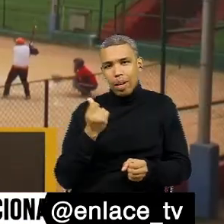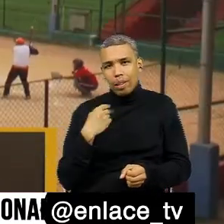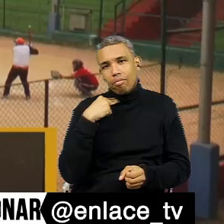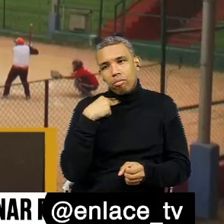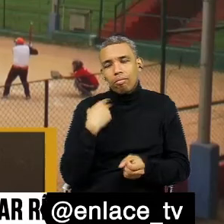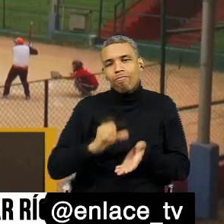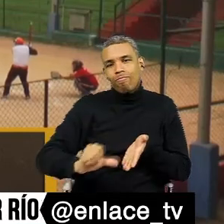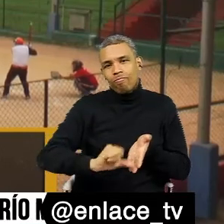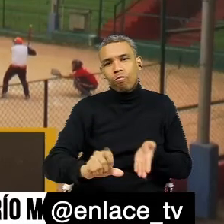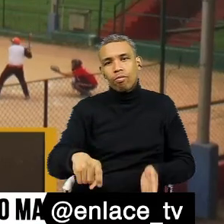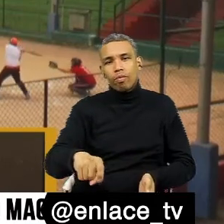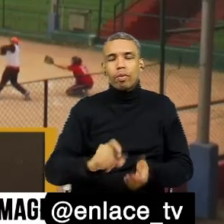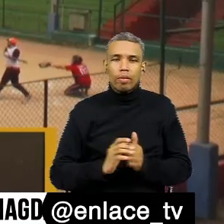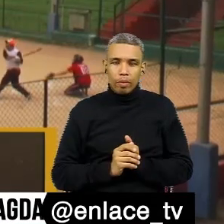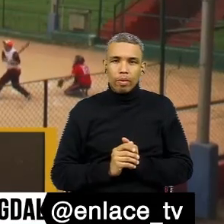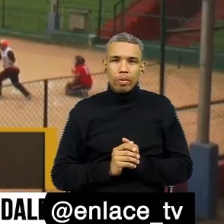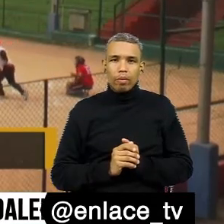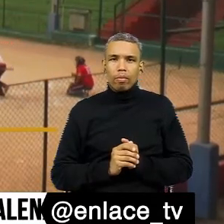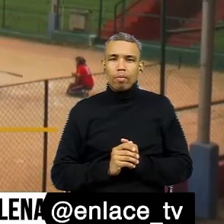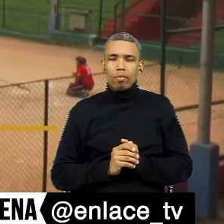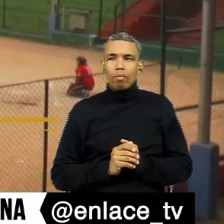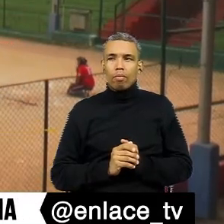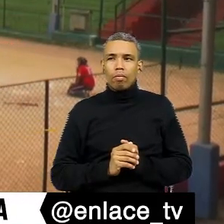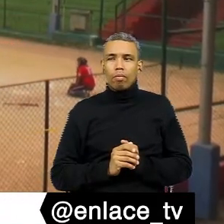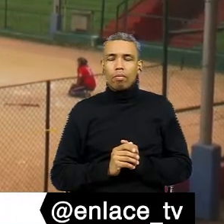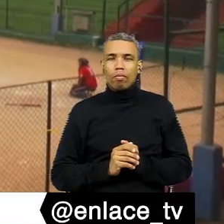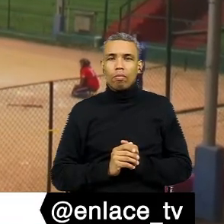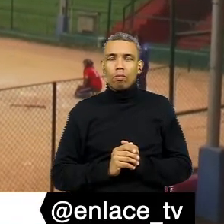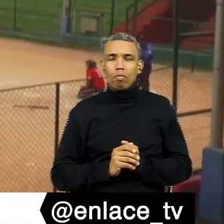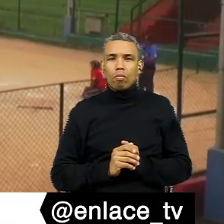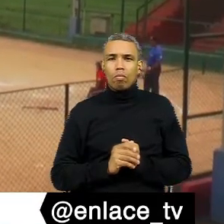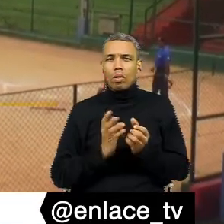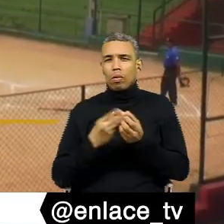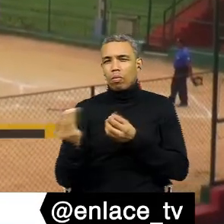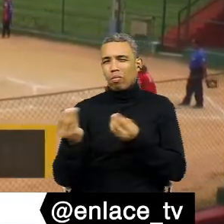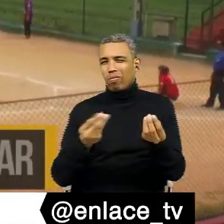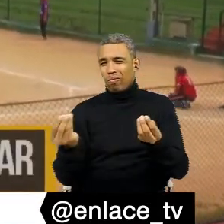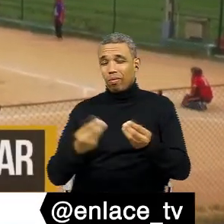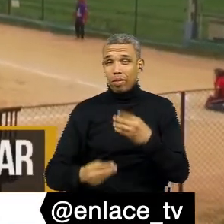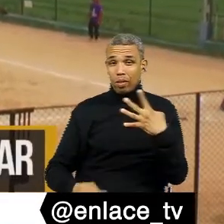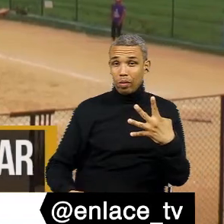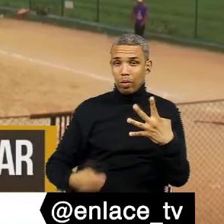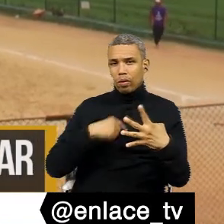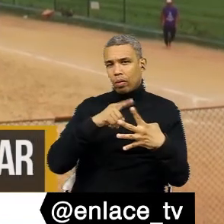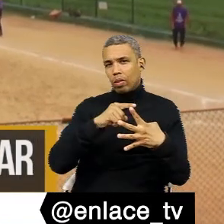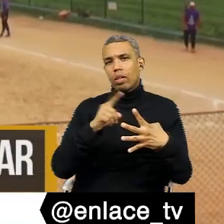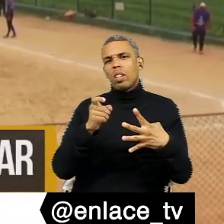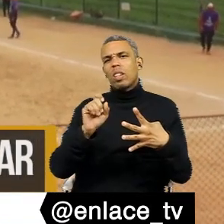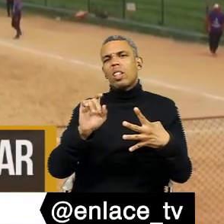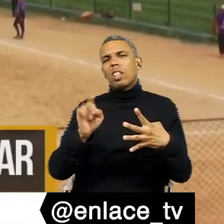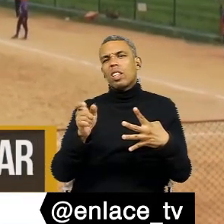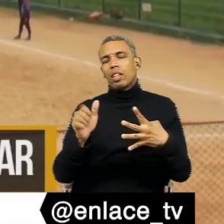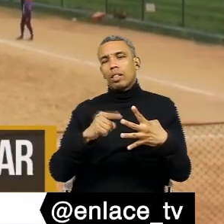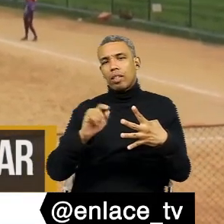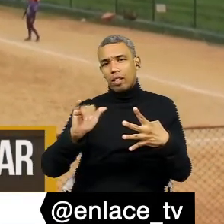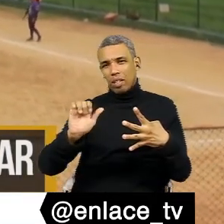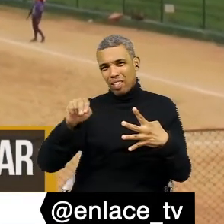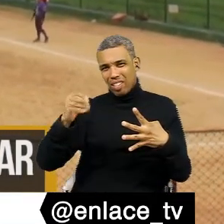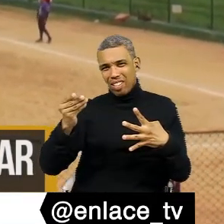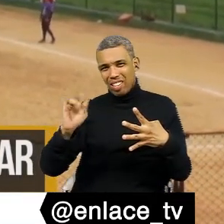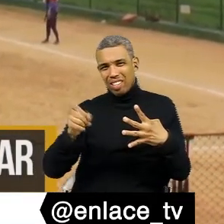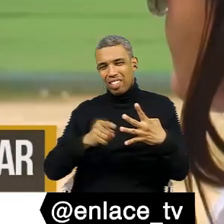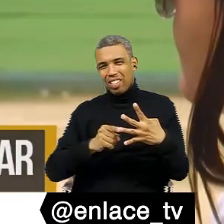mañana comenzaron las competencias en la categoría amateur entre los cuatro equipos participantes: Gigantes Sur-Sur, Yankees, Pipatones y Red Sox.